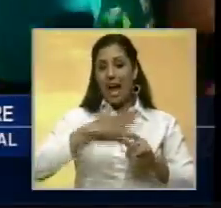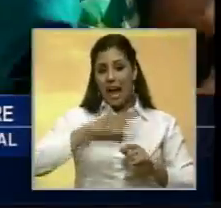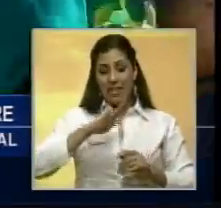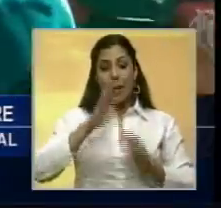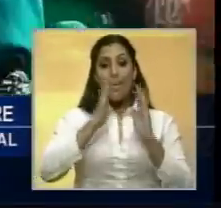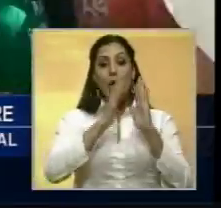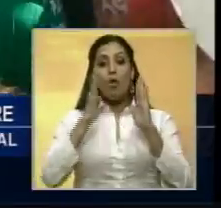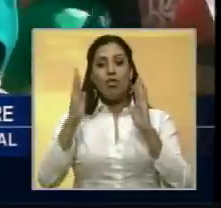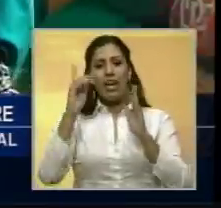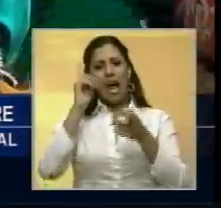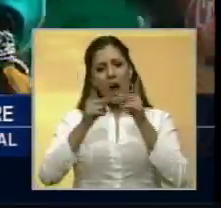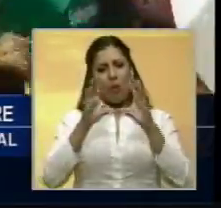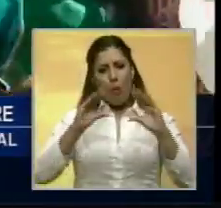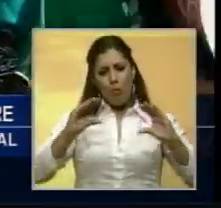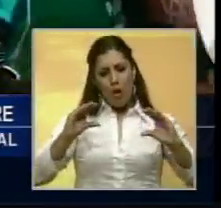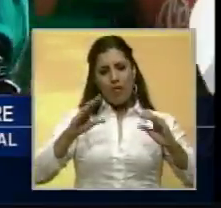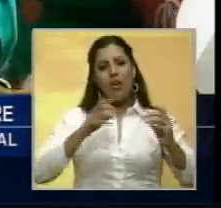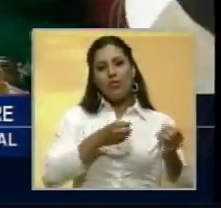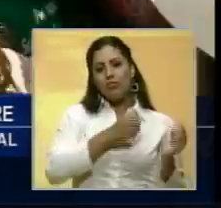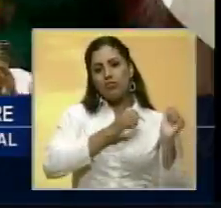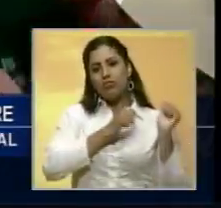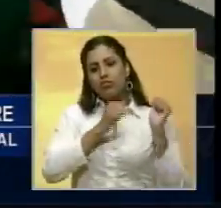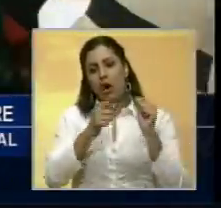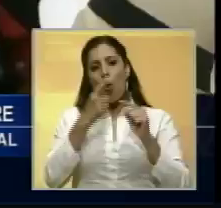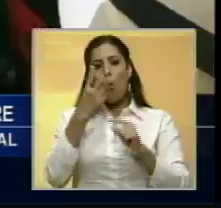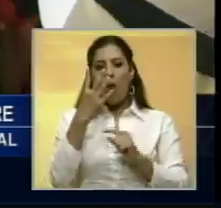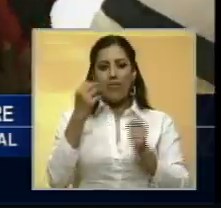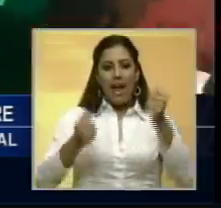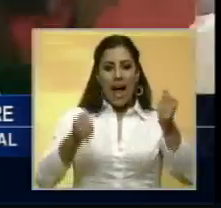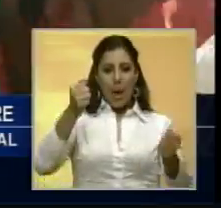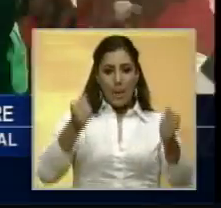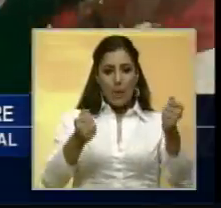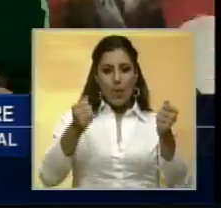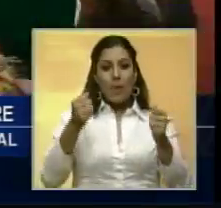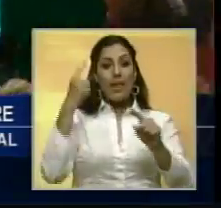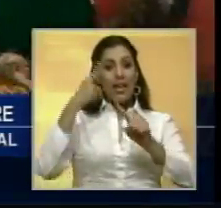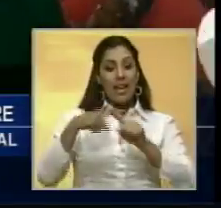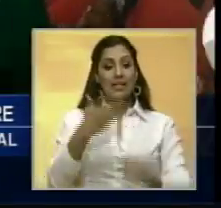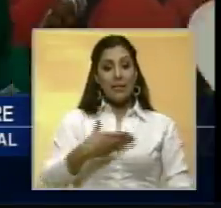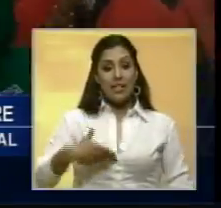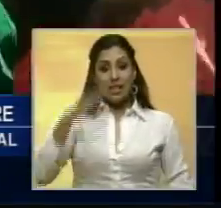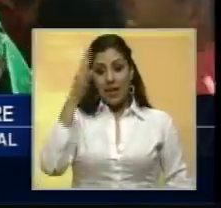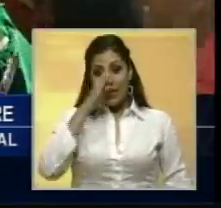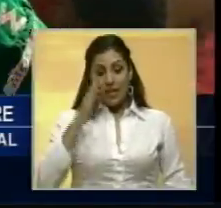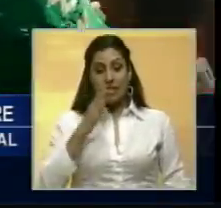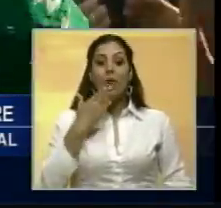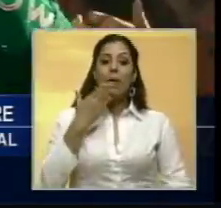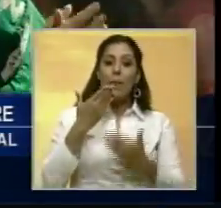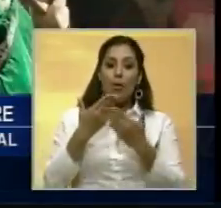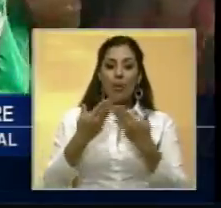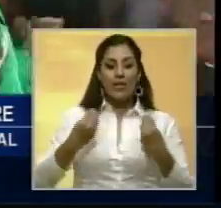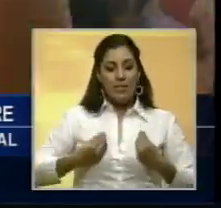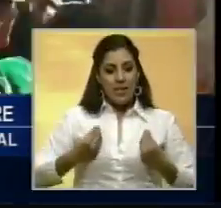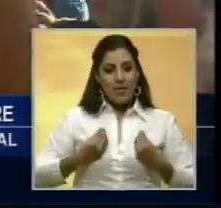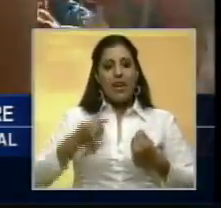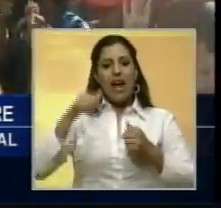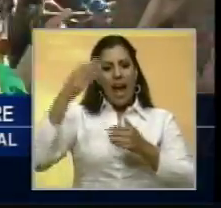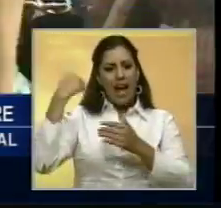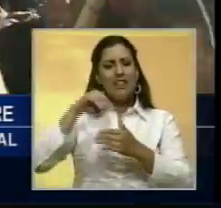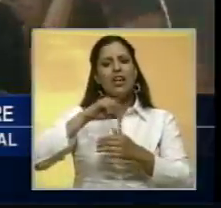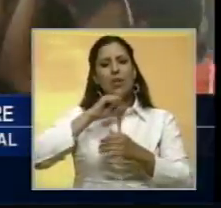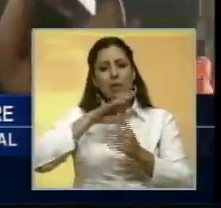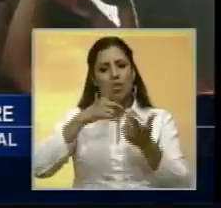una biblioteca y algunos muebles, serán transportados en 4 camiones. La expresidenta brasileña tiene planteado vivir en su